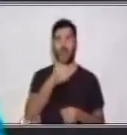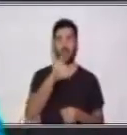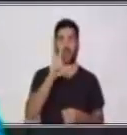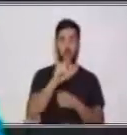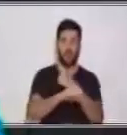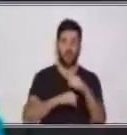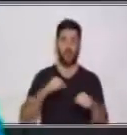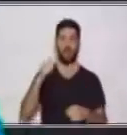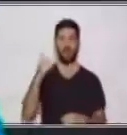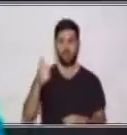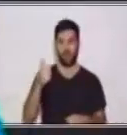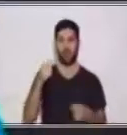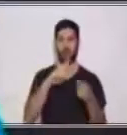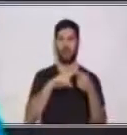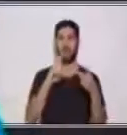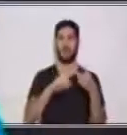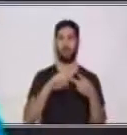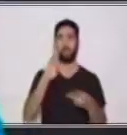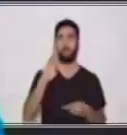alfa,